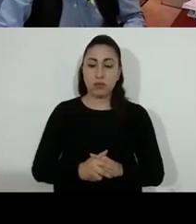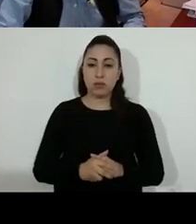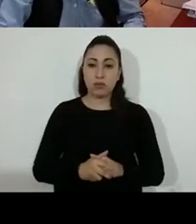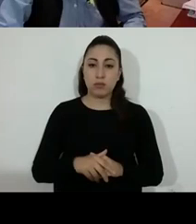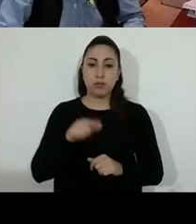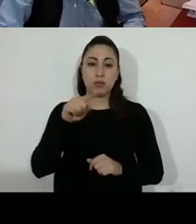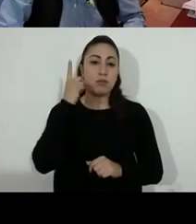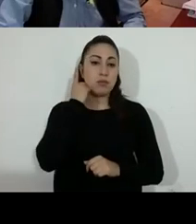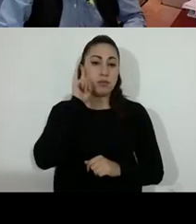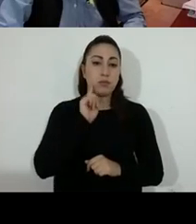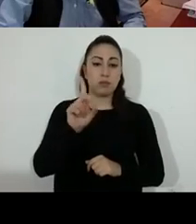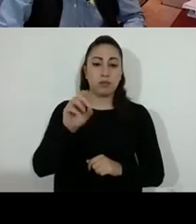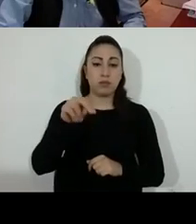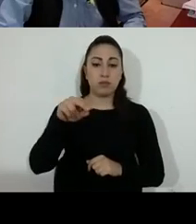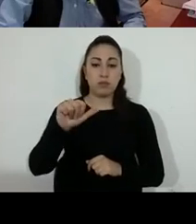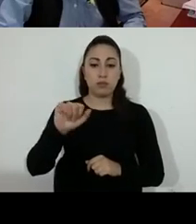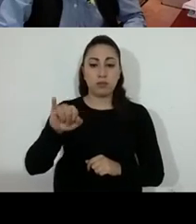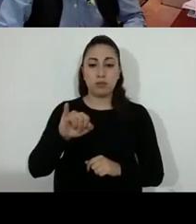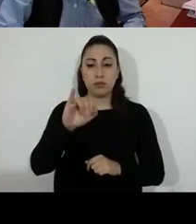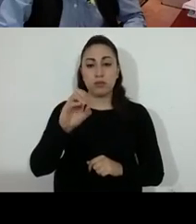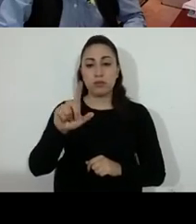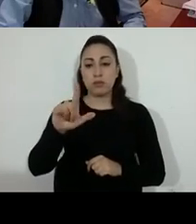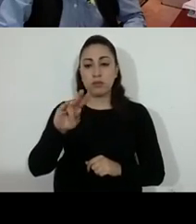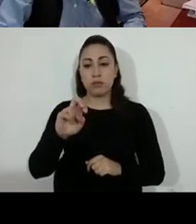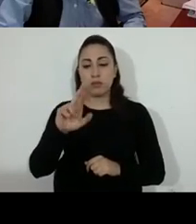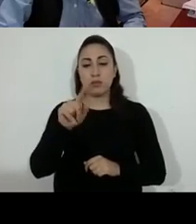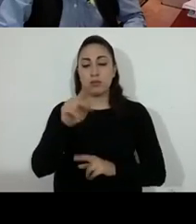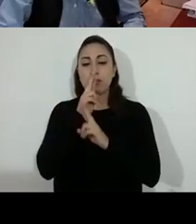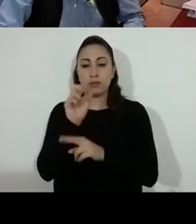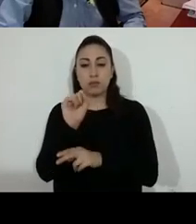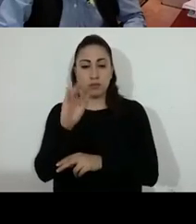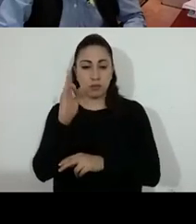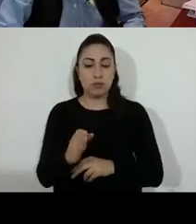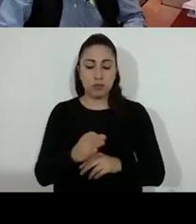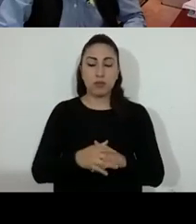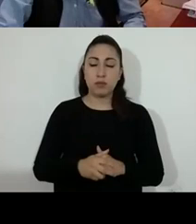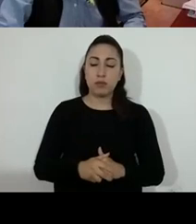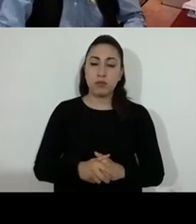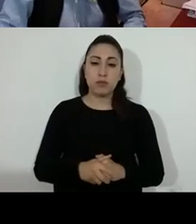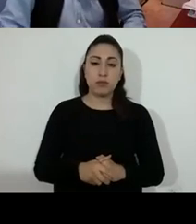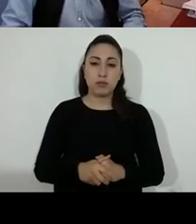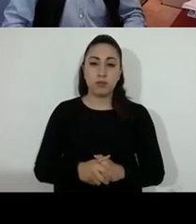Diputada Donají Ofelia Olivera Reyes. A favor de obviar la lectura, diputada secretaria.